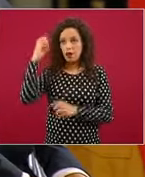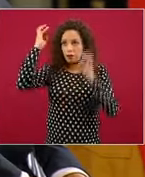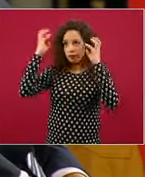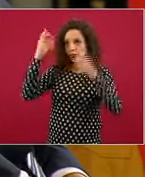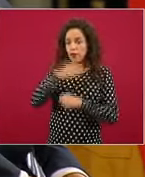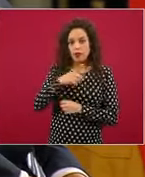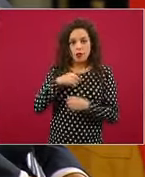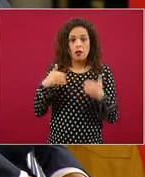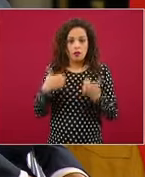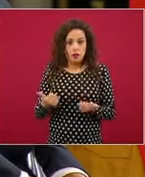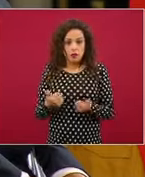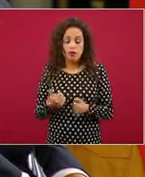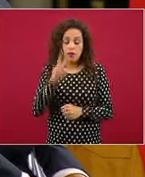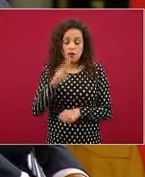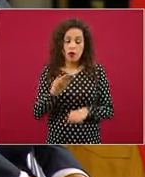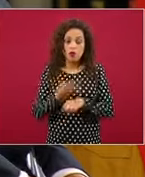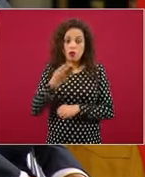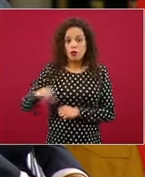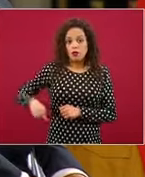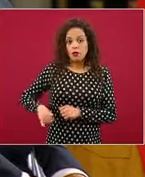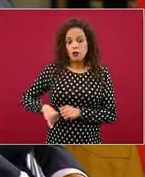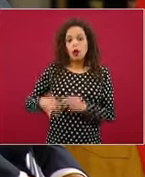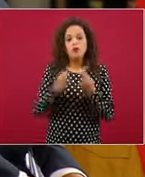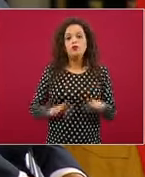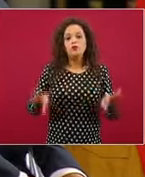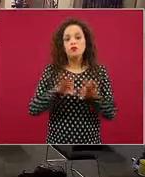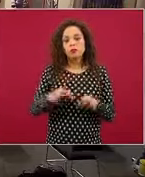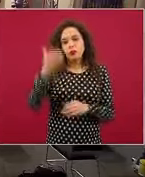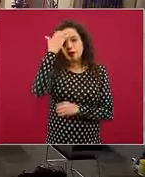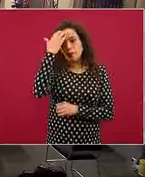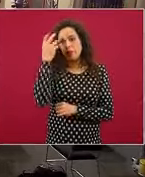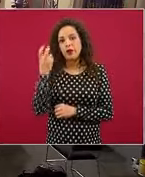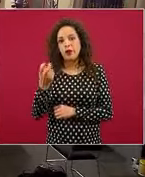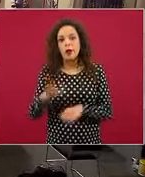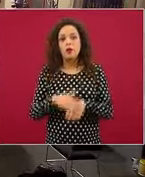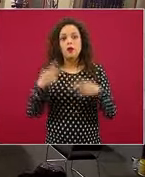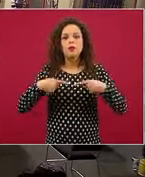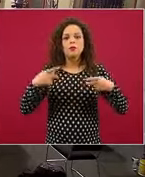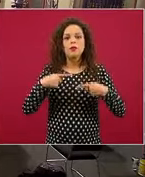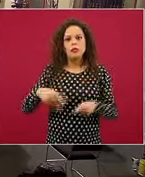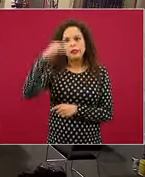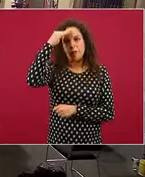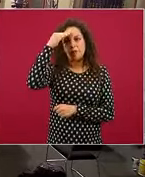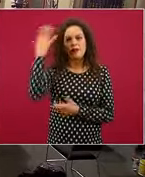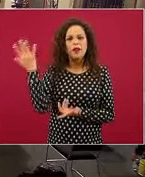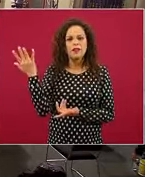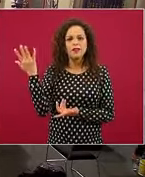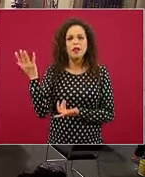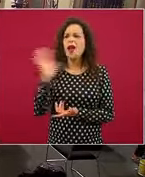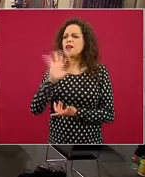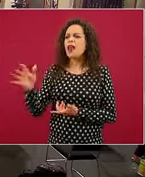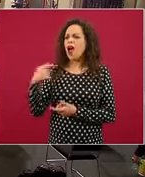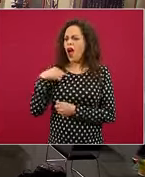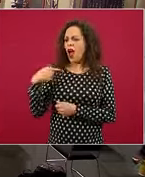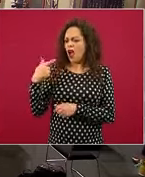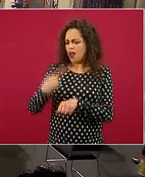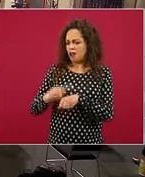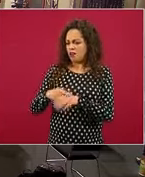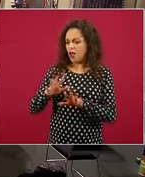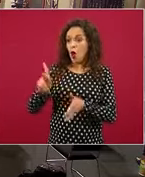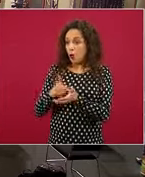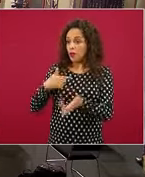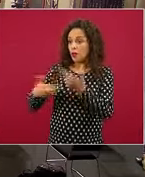de importancia dar a conocer esto para que la gente no tenga esta falsa expectativa de que ya me dio y ya no me va a volver a dar y voy a ser